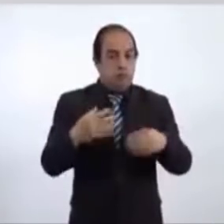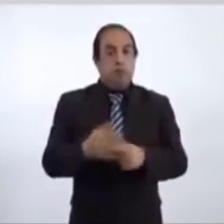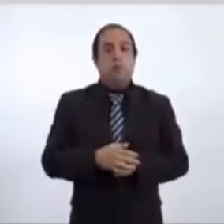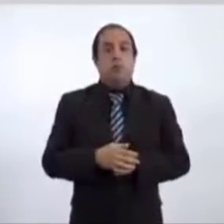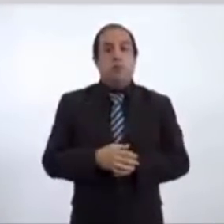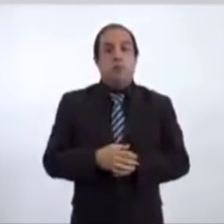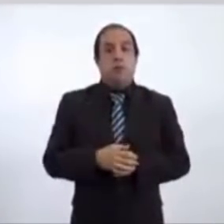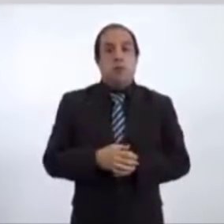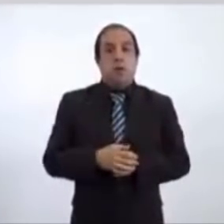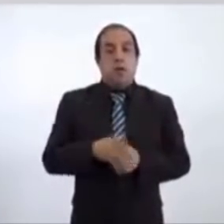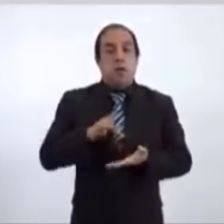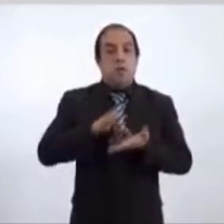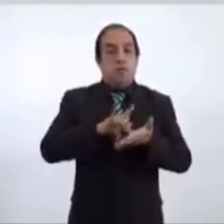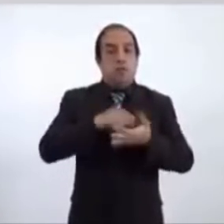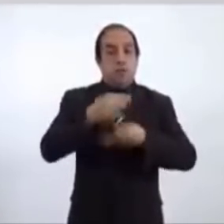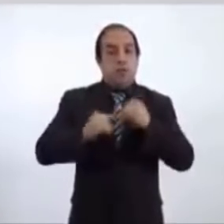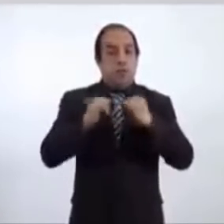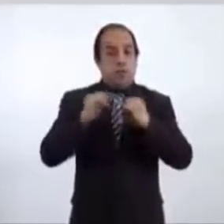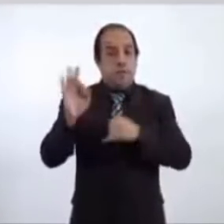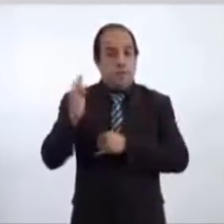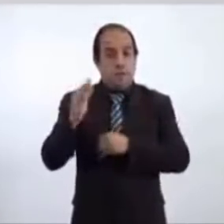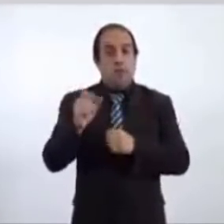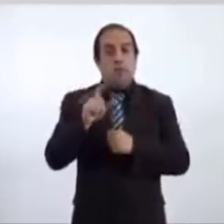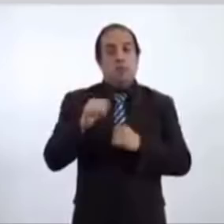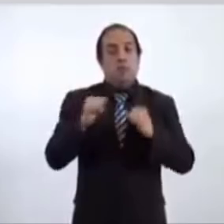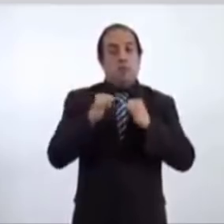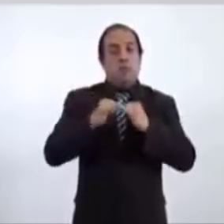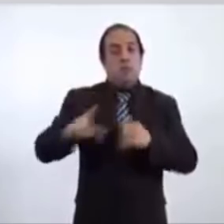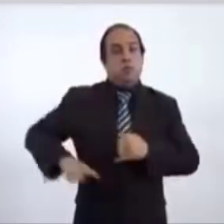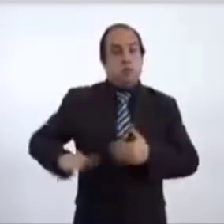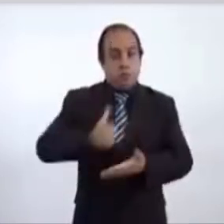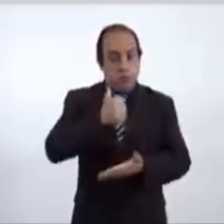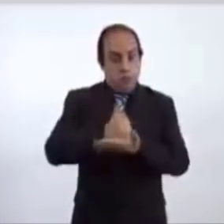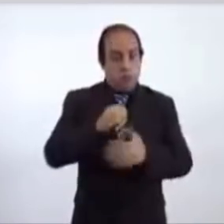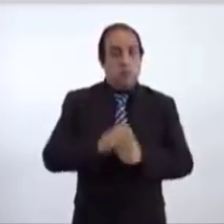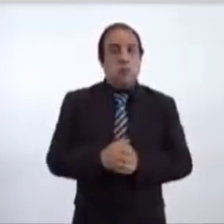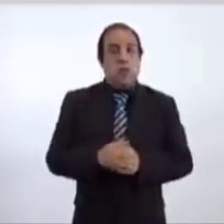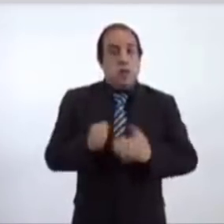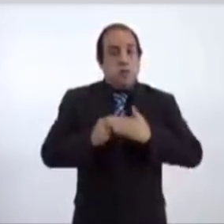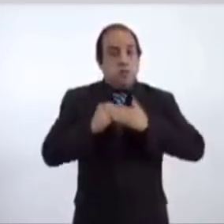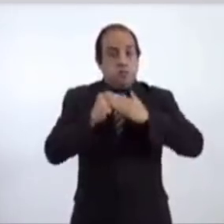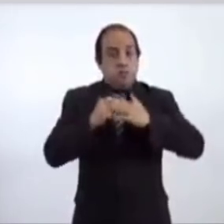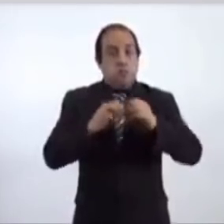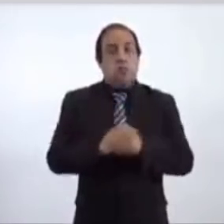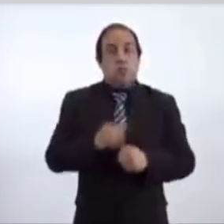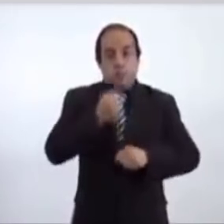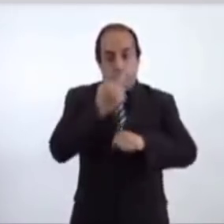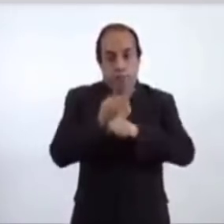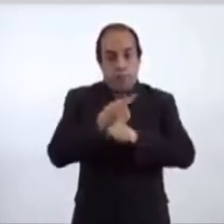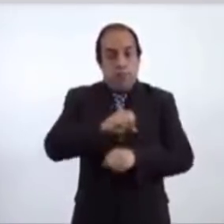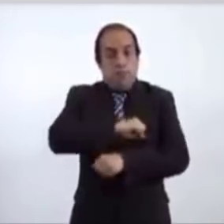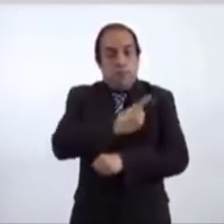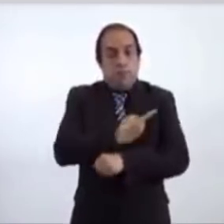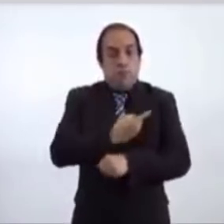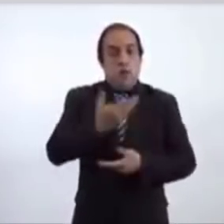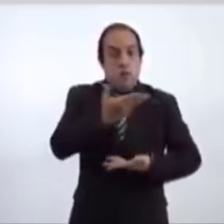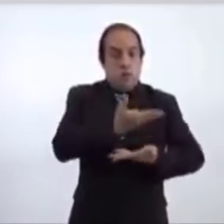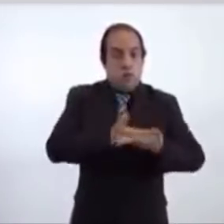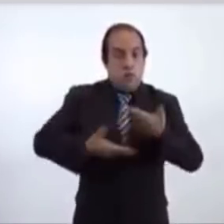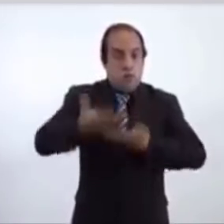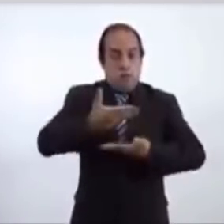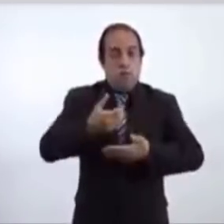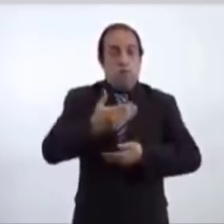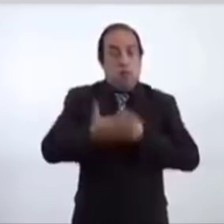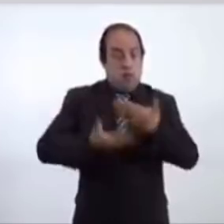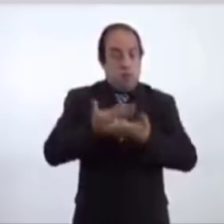las instituciones federales y las instituciones del gobierno de la ciudad, y la fortaleza de la Secretaría de Salud y los servicios de salud de la Ciudad